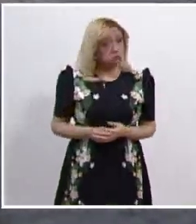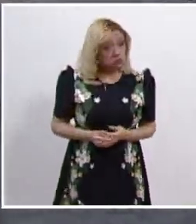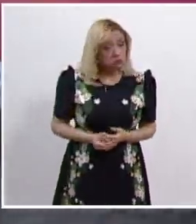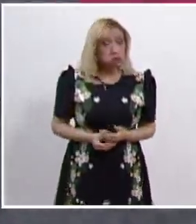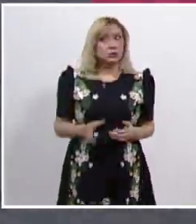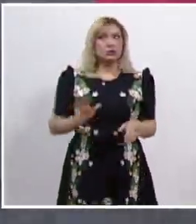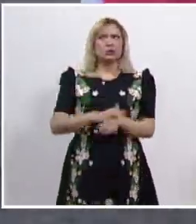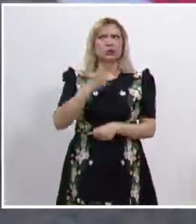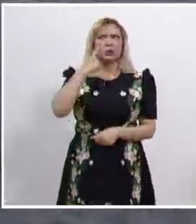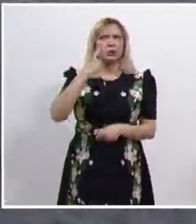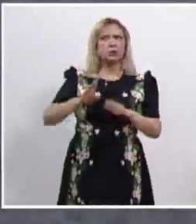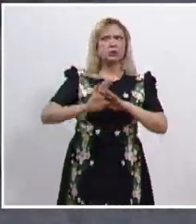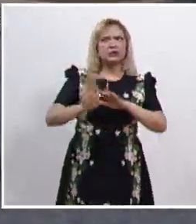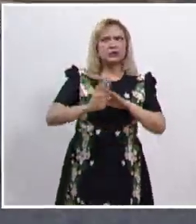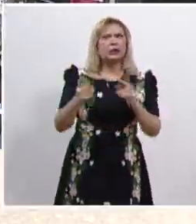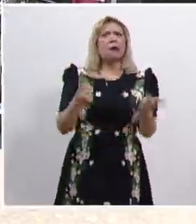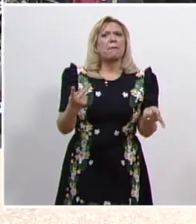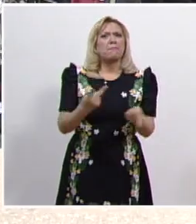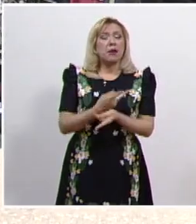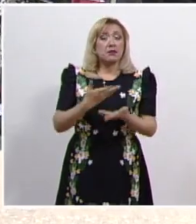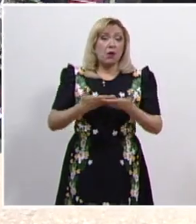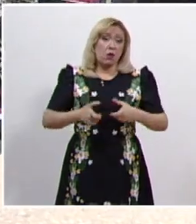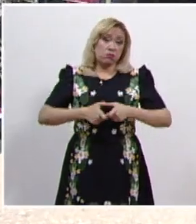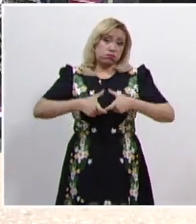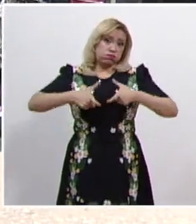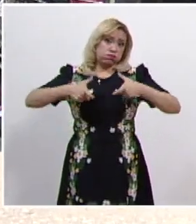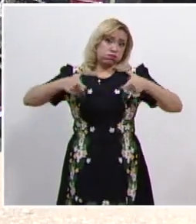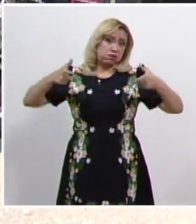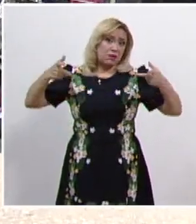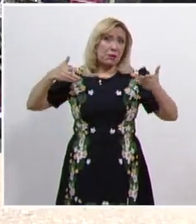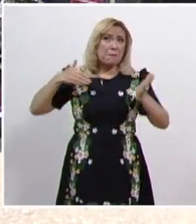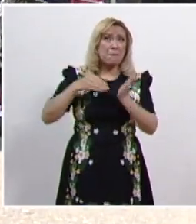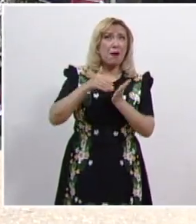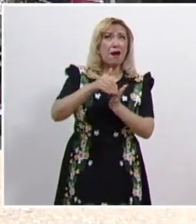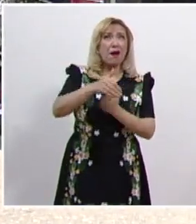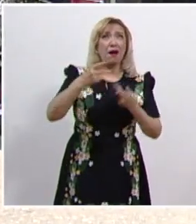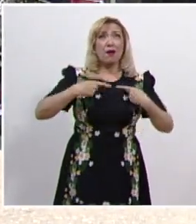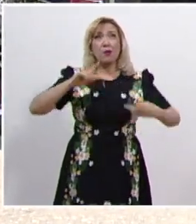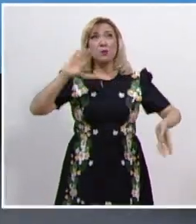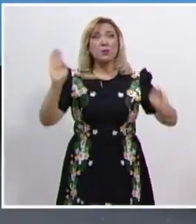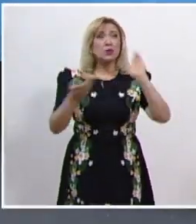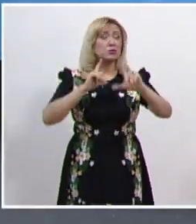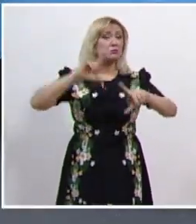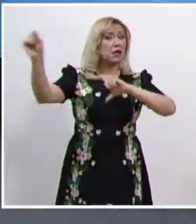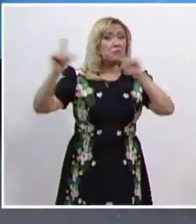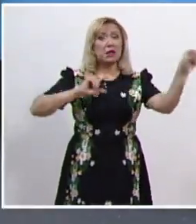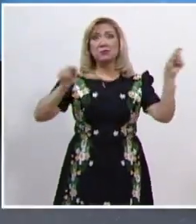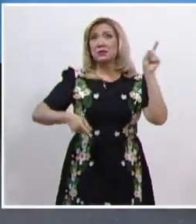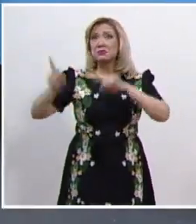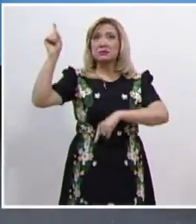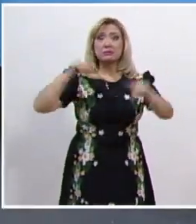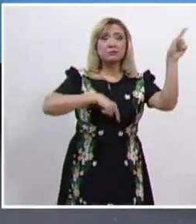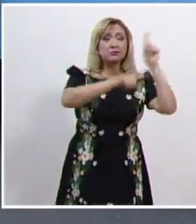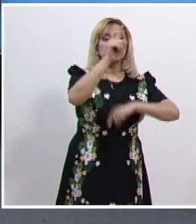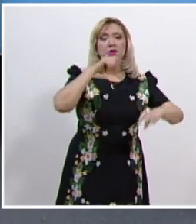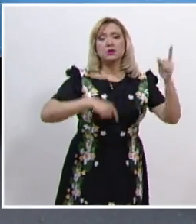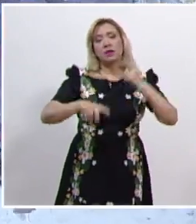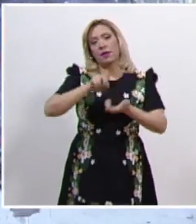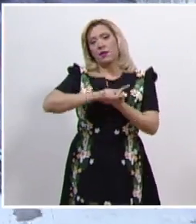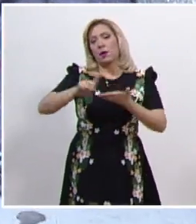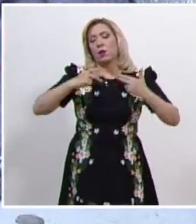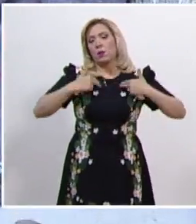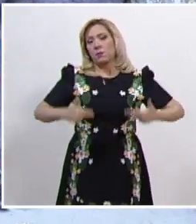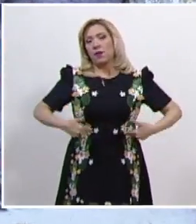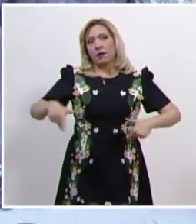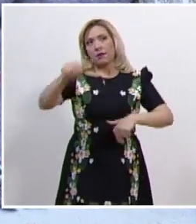fenómeno migratorio y la manera en que afecta a millones de personas en el mundo. Este instrumento reconoce los derechos humanos que los